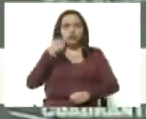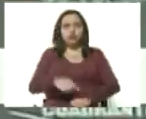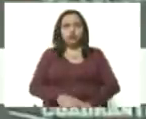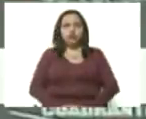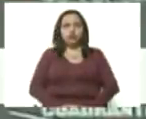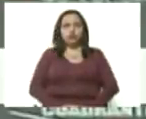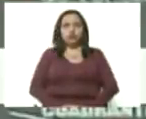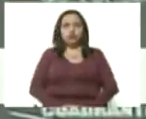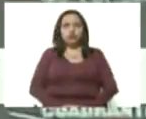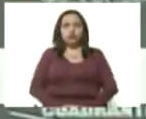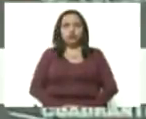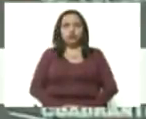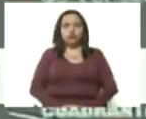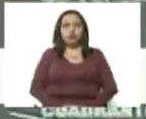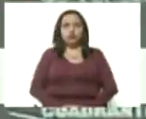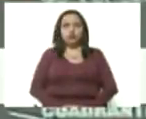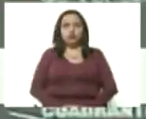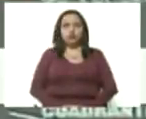y en